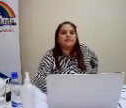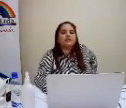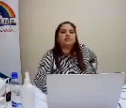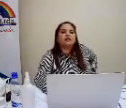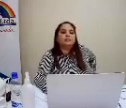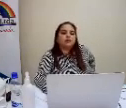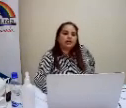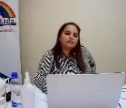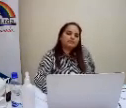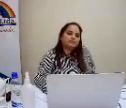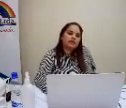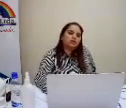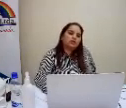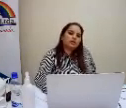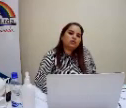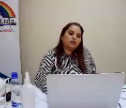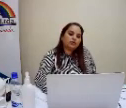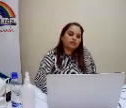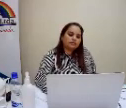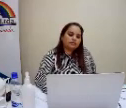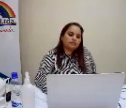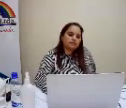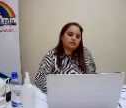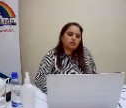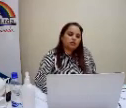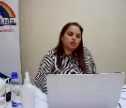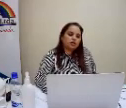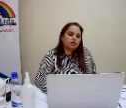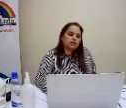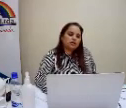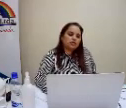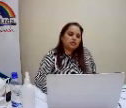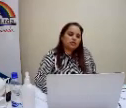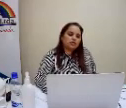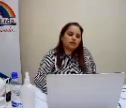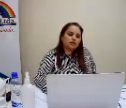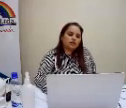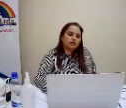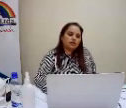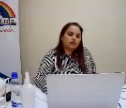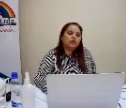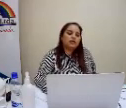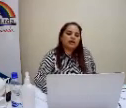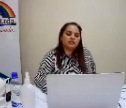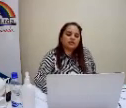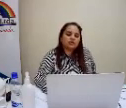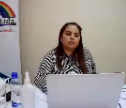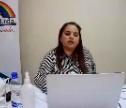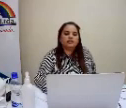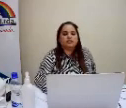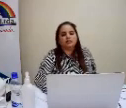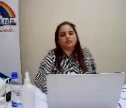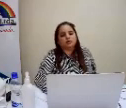Es más frecuente en las mujeres, el doble que en los varones. De una mujer, una de cada